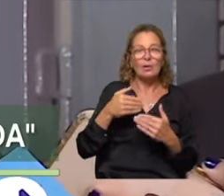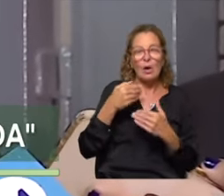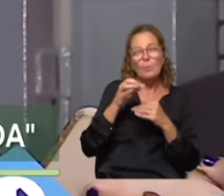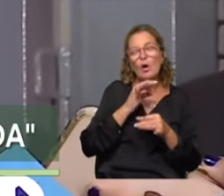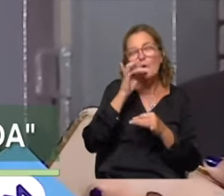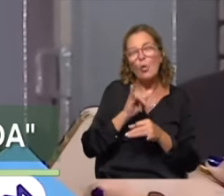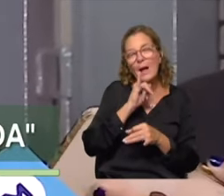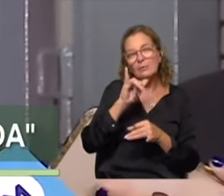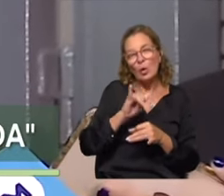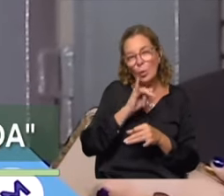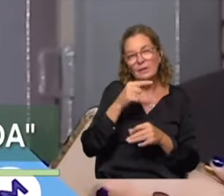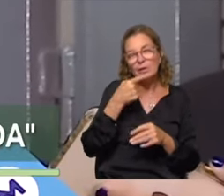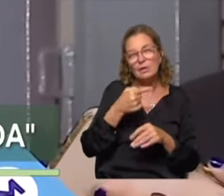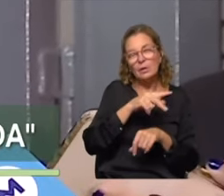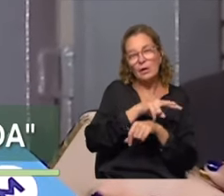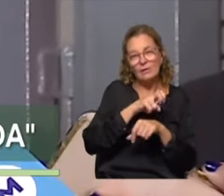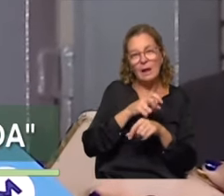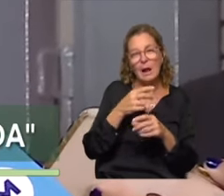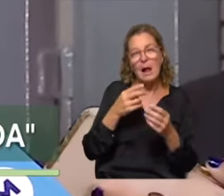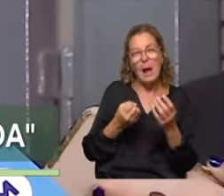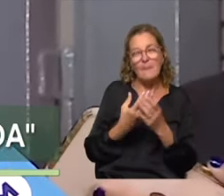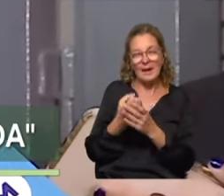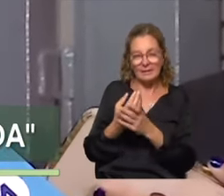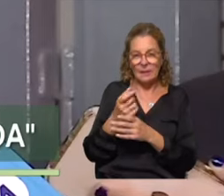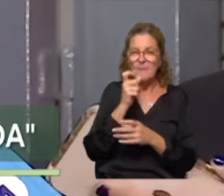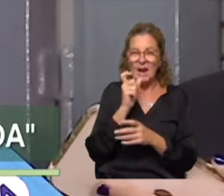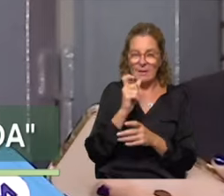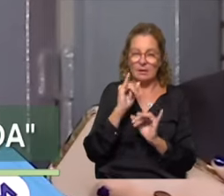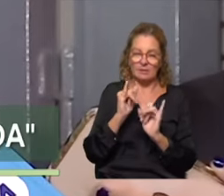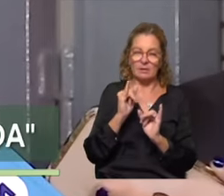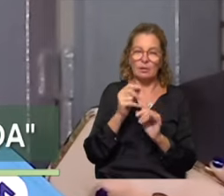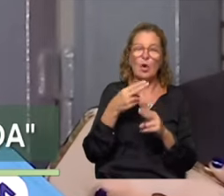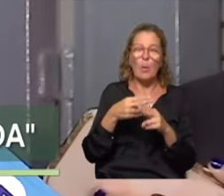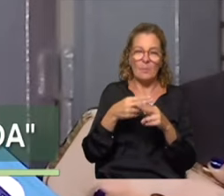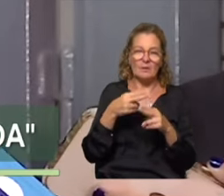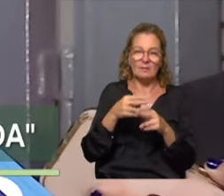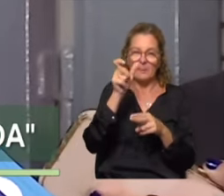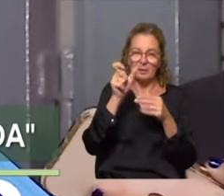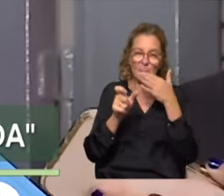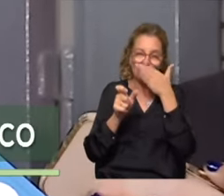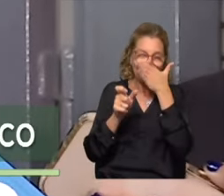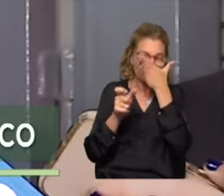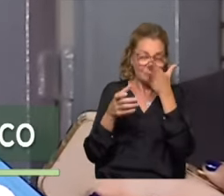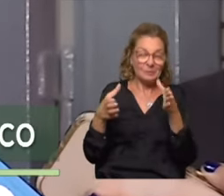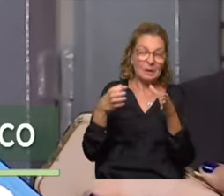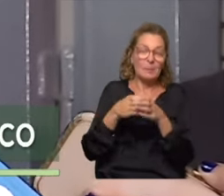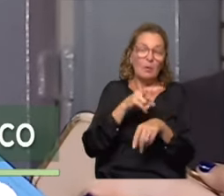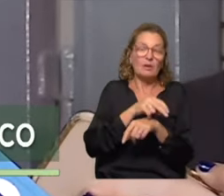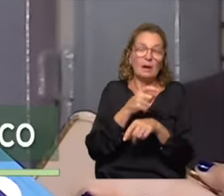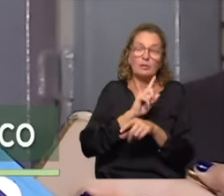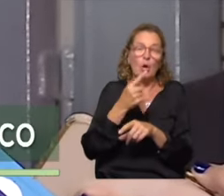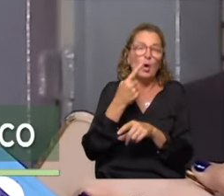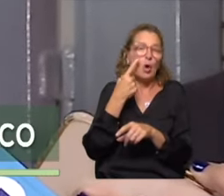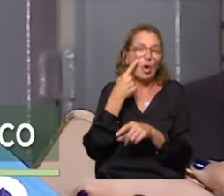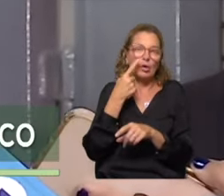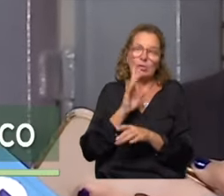relato de hechos que hizo la fiscal aparecen algunas referencias a las víctimas que el equipo fiscal entendió que no correspondía que se conocieran en